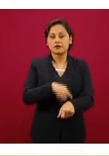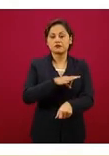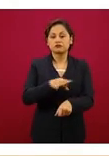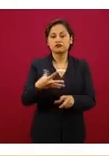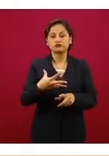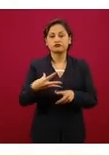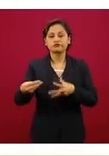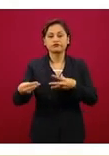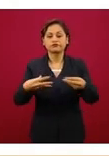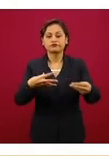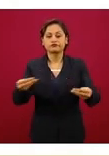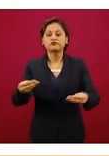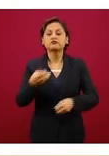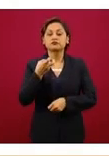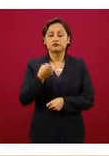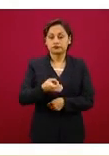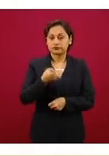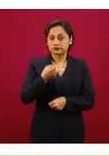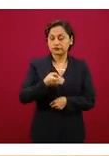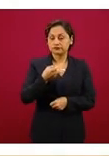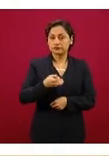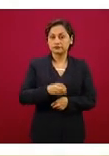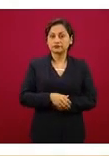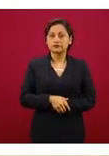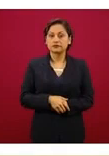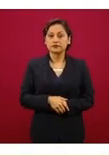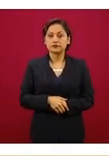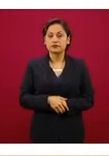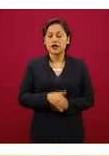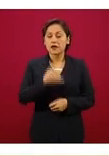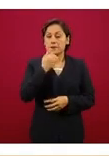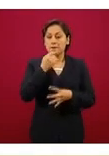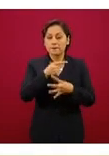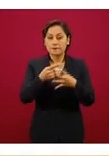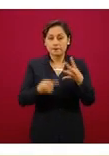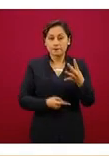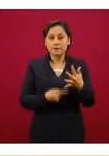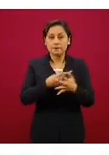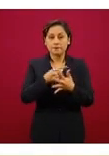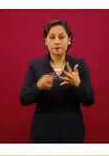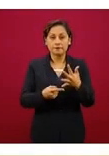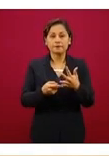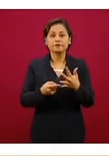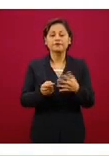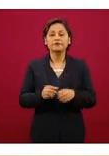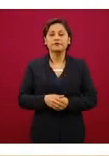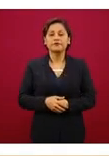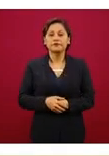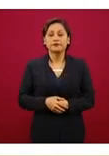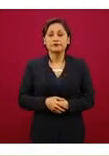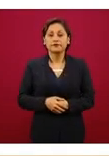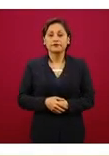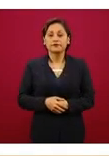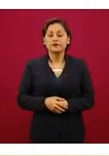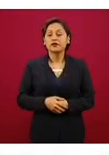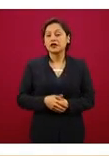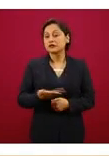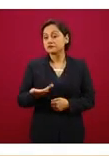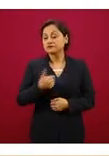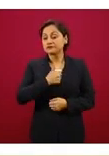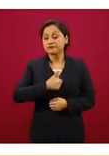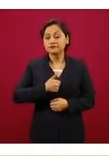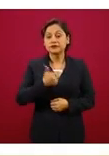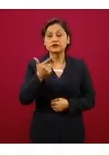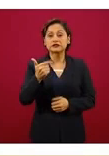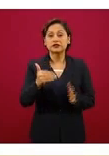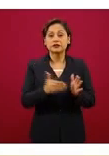parte, y son la forma activa de la enfermedad que está en los últimos 14 días. Desafortunadamente,